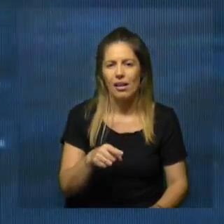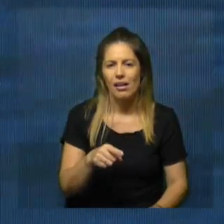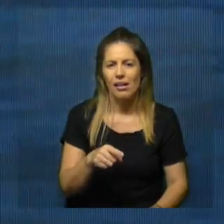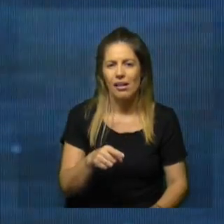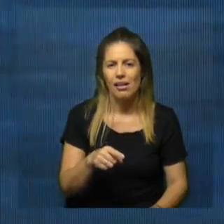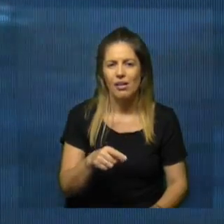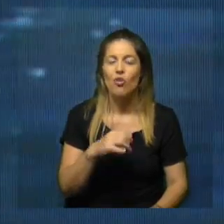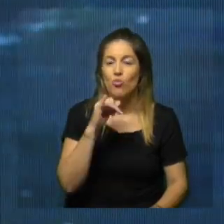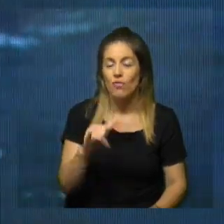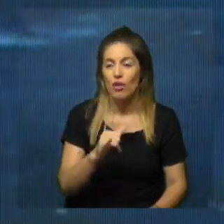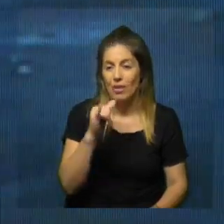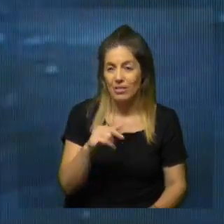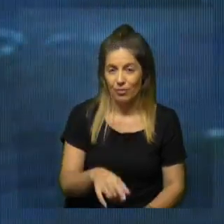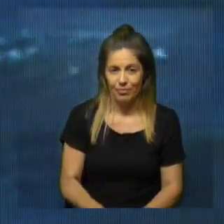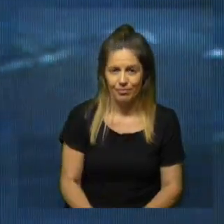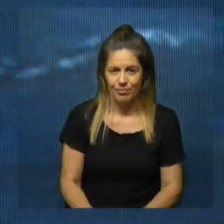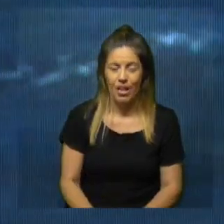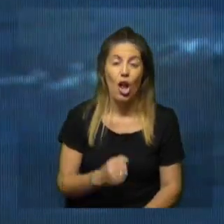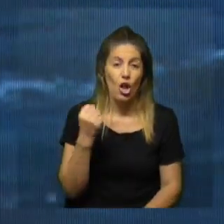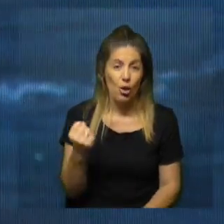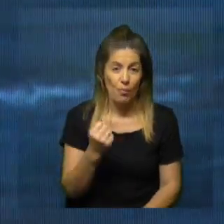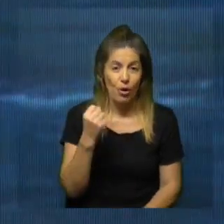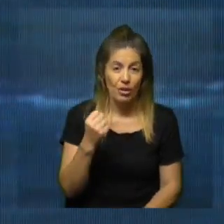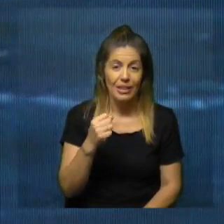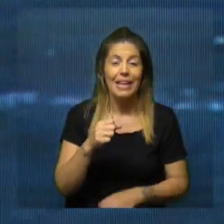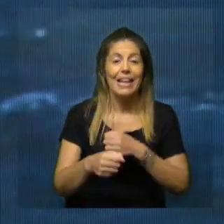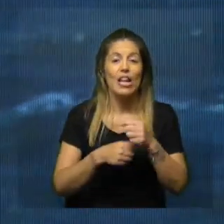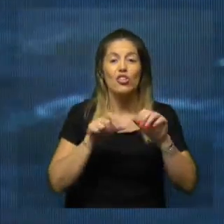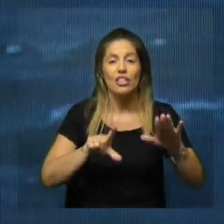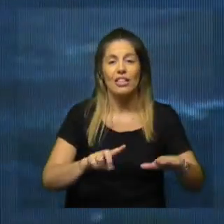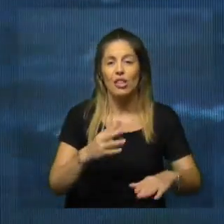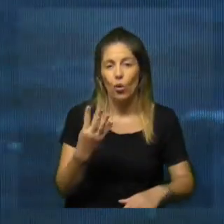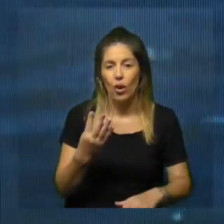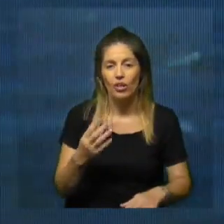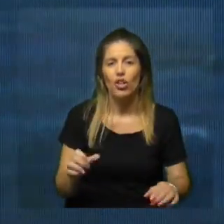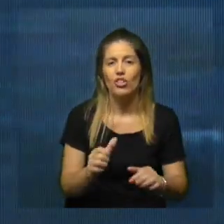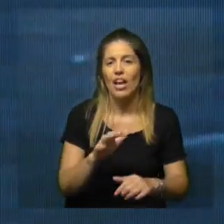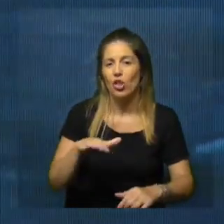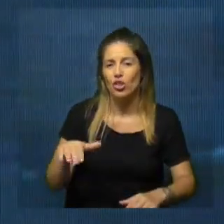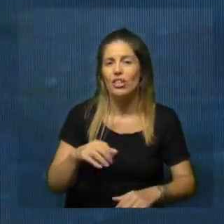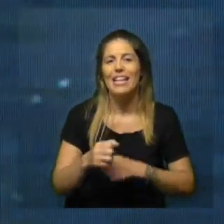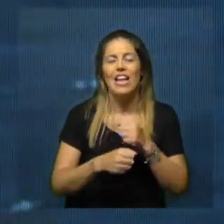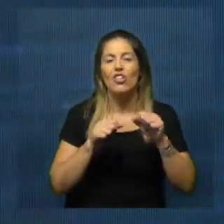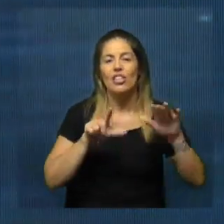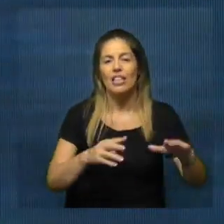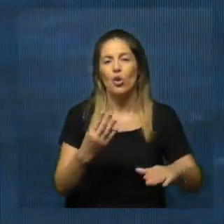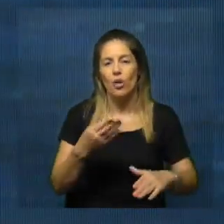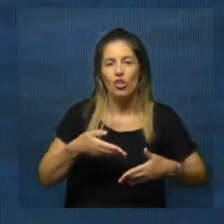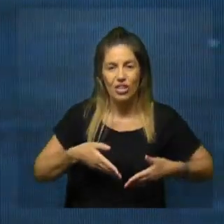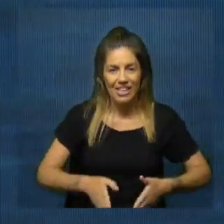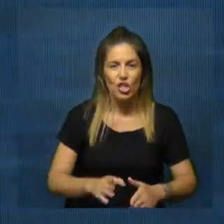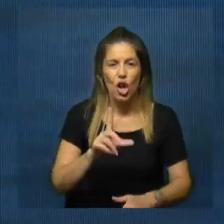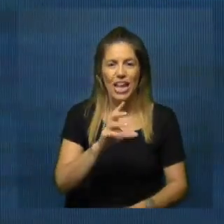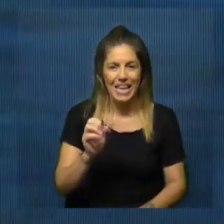con su información. Sí. Está, pero lo importante es que, bueno, en el 74, no sean todos los chiquitos, el 74 nació Leo, murió en el 88 su